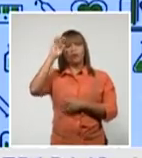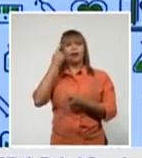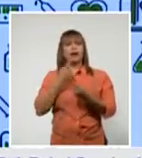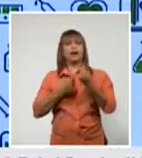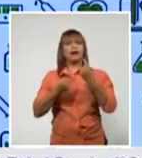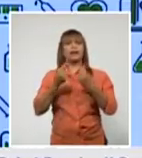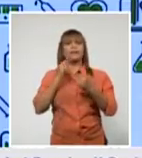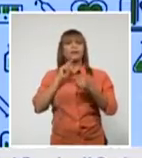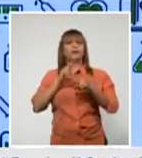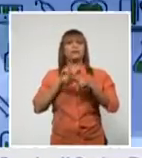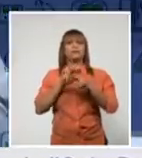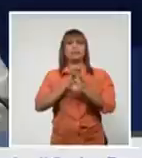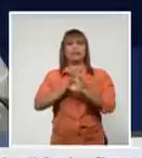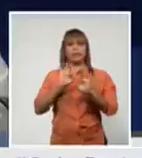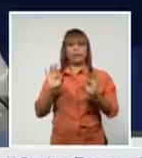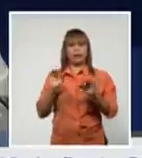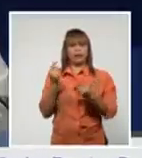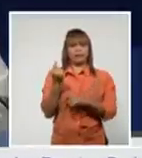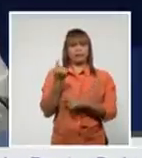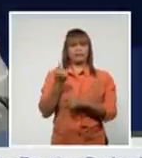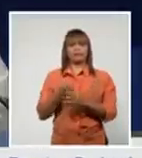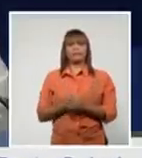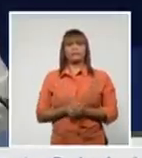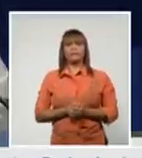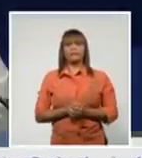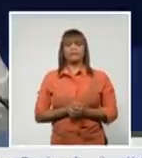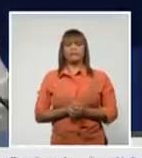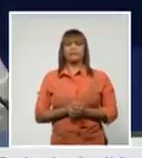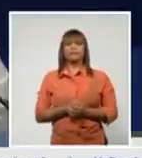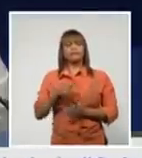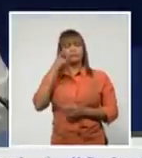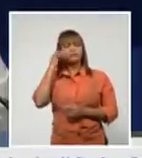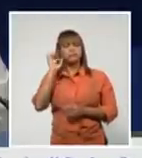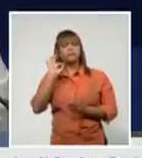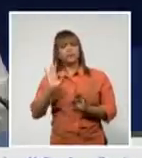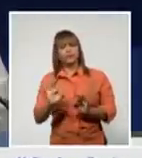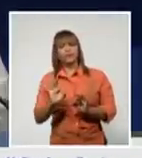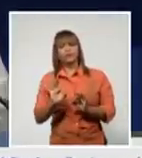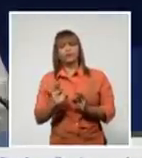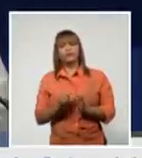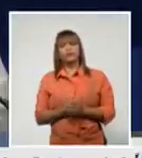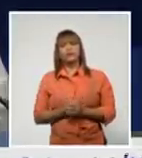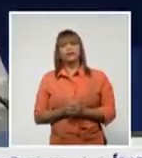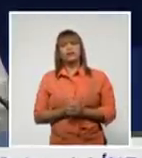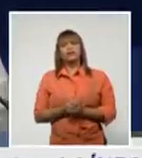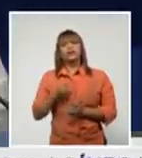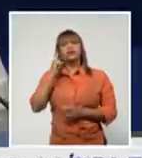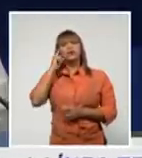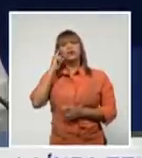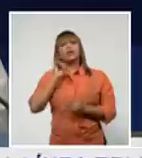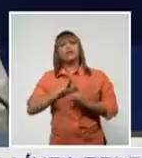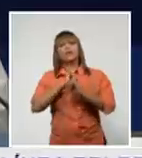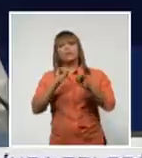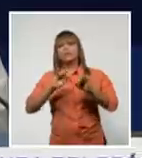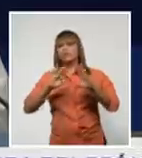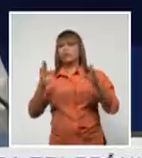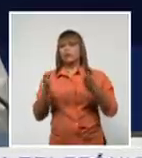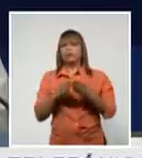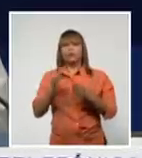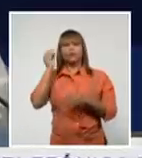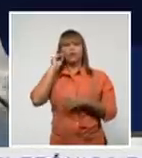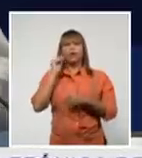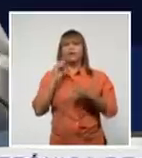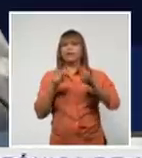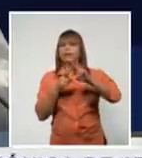Habana. Sí, ahí creo que la información que se ha dado por todos los medios, cuando